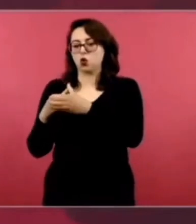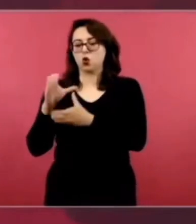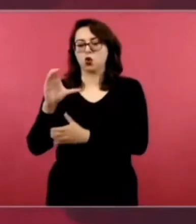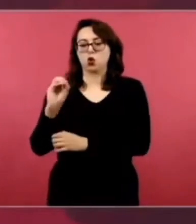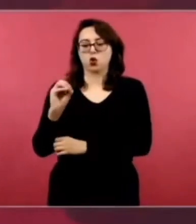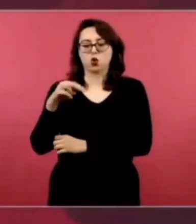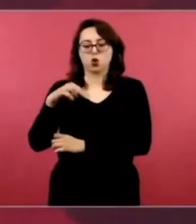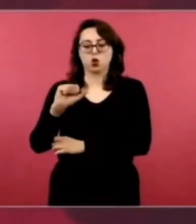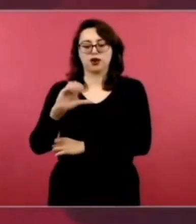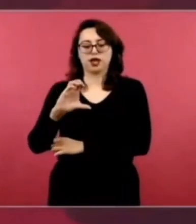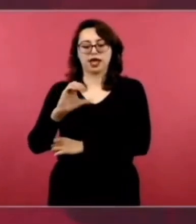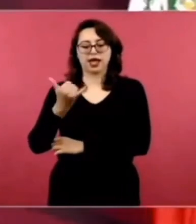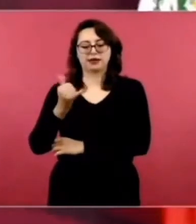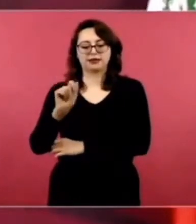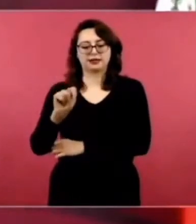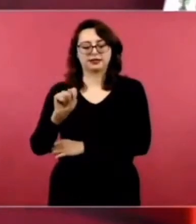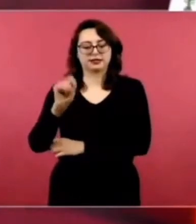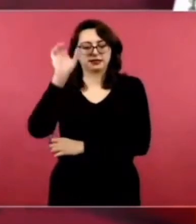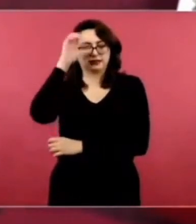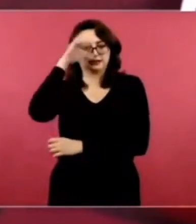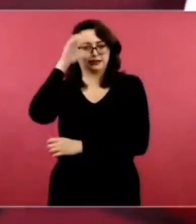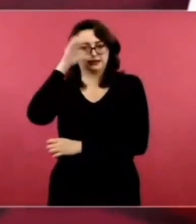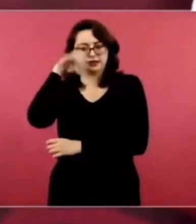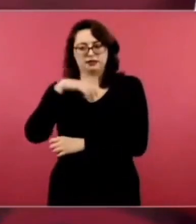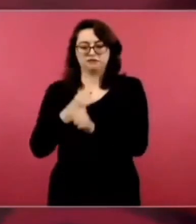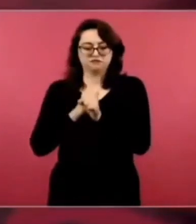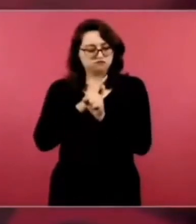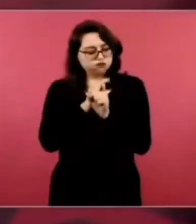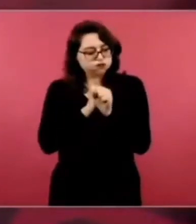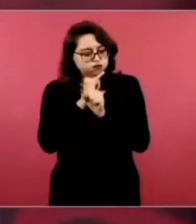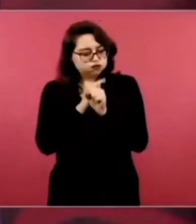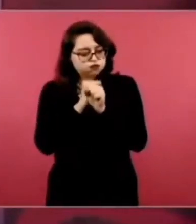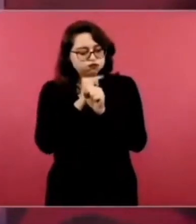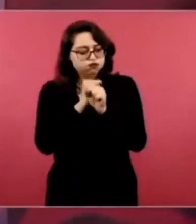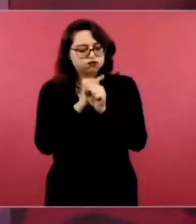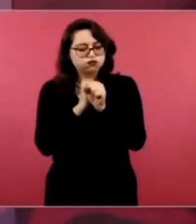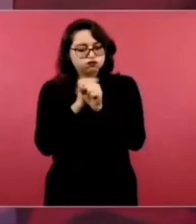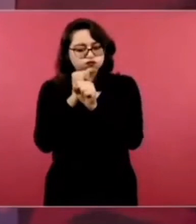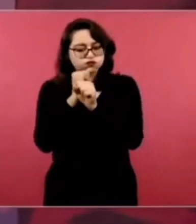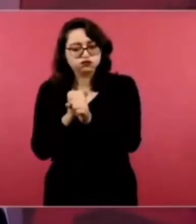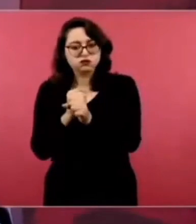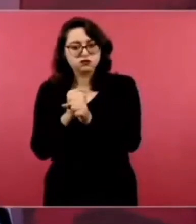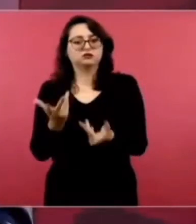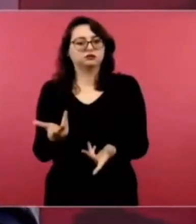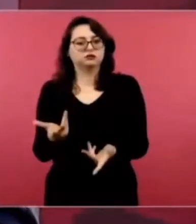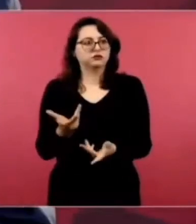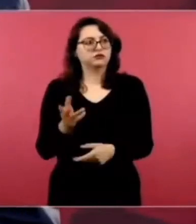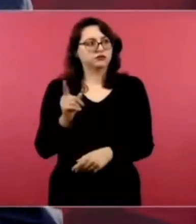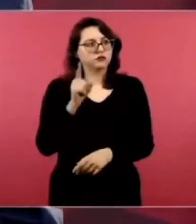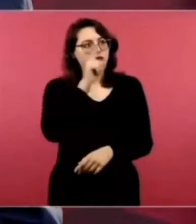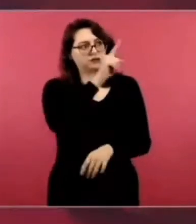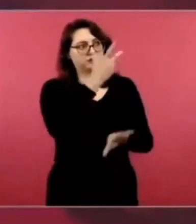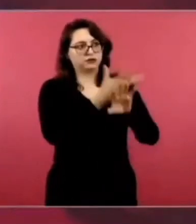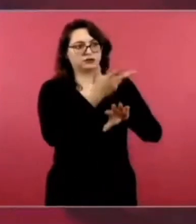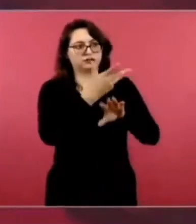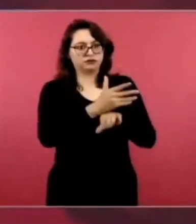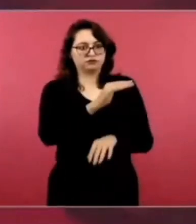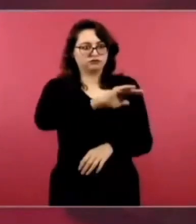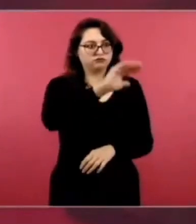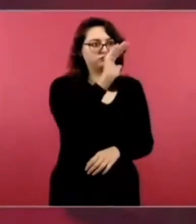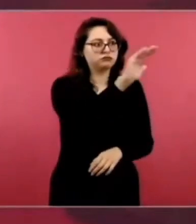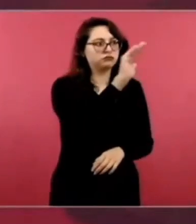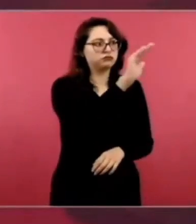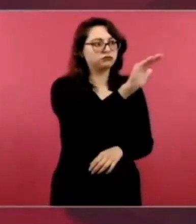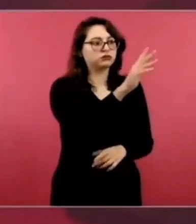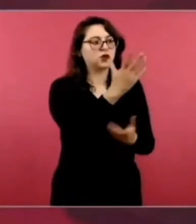CONACYT y les estamos proponiendo desde antes de que presentaran su